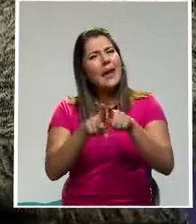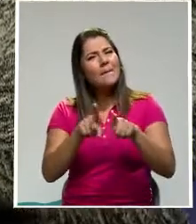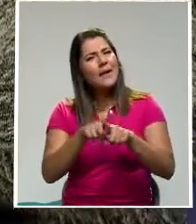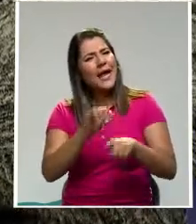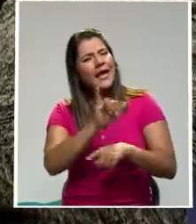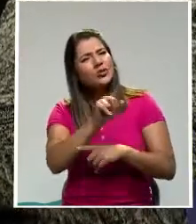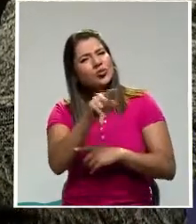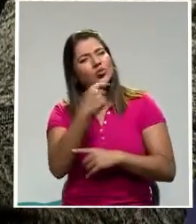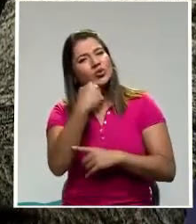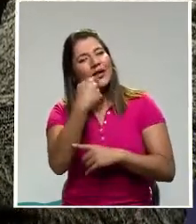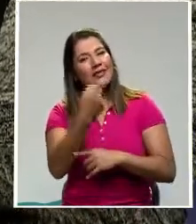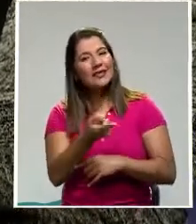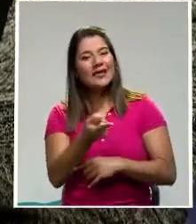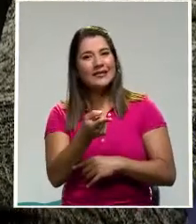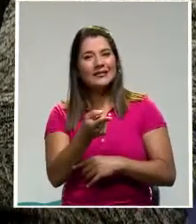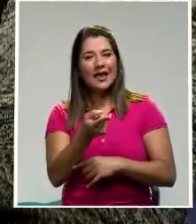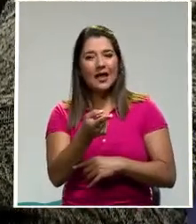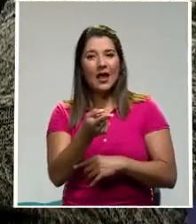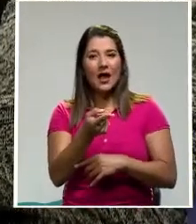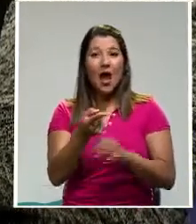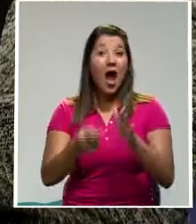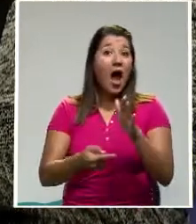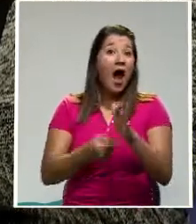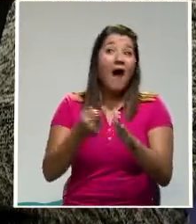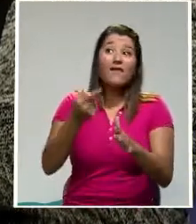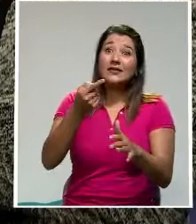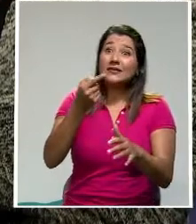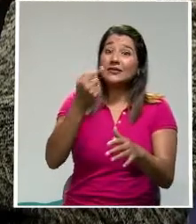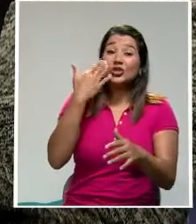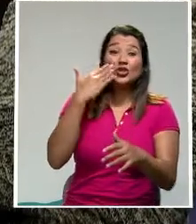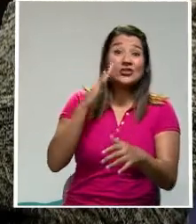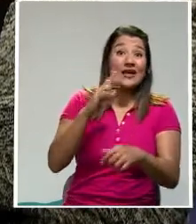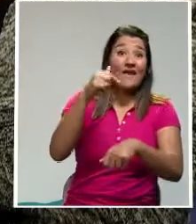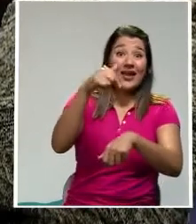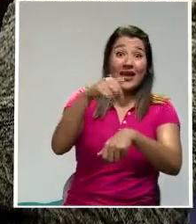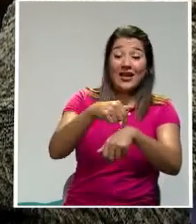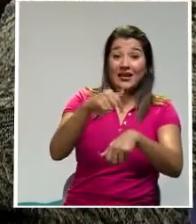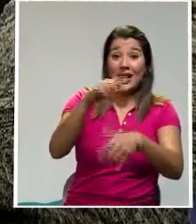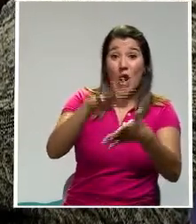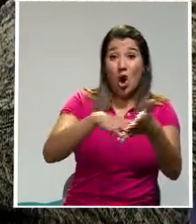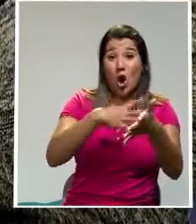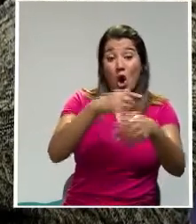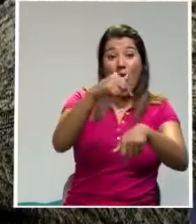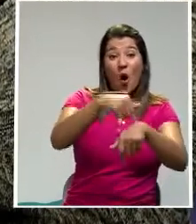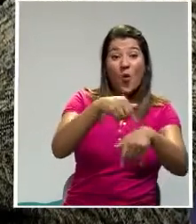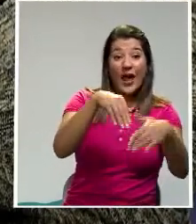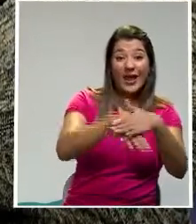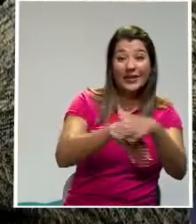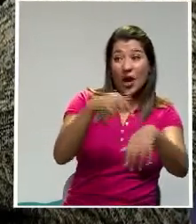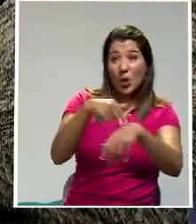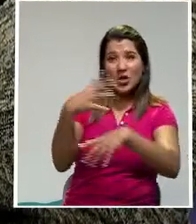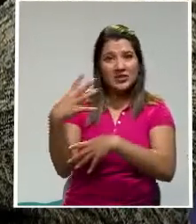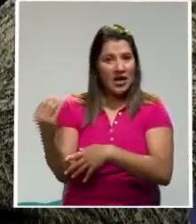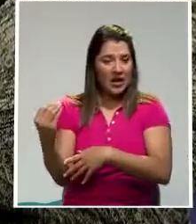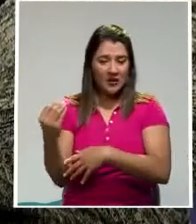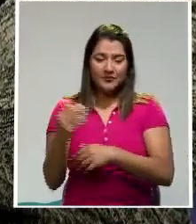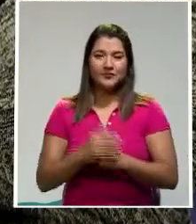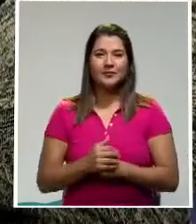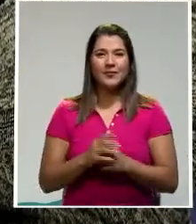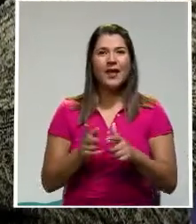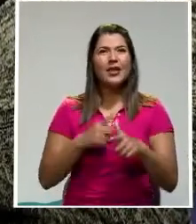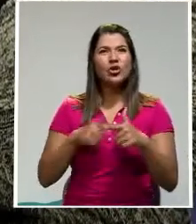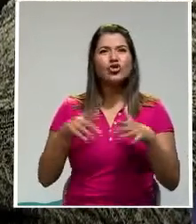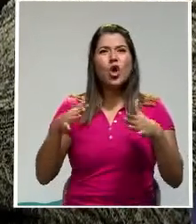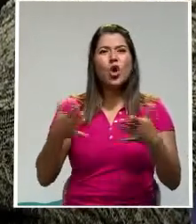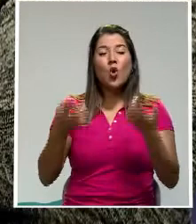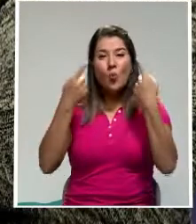de que jornadas que no se sabe bien cuándo terminan. ¿Cómo armonizar estas